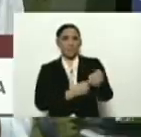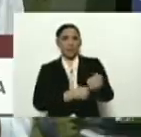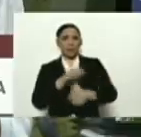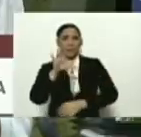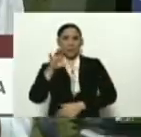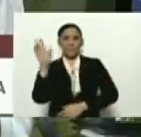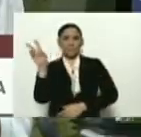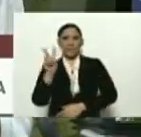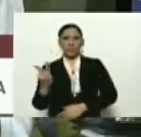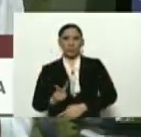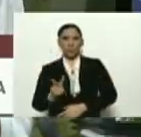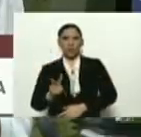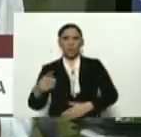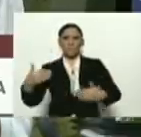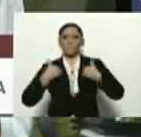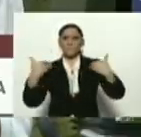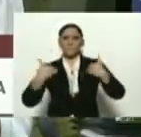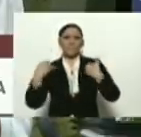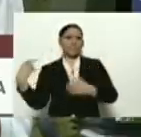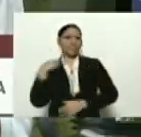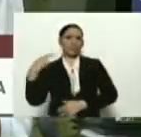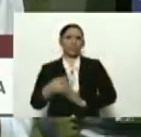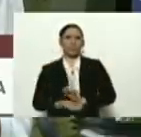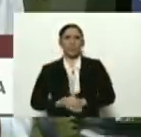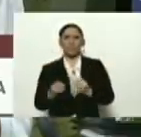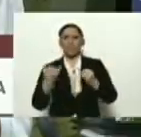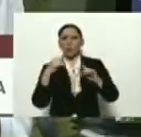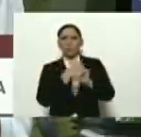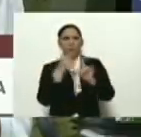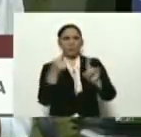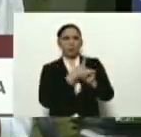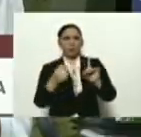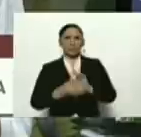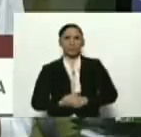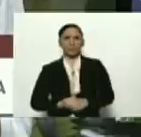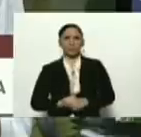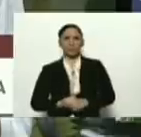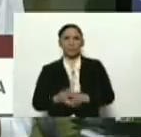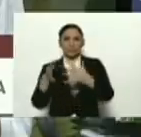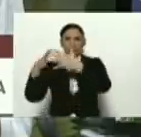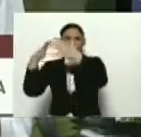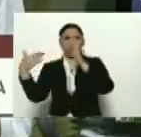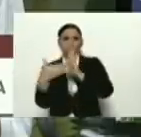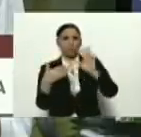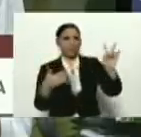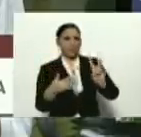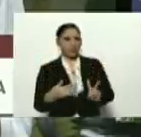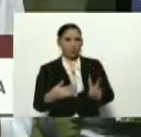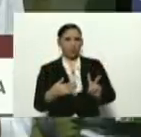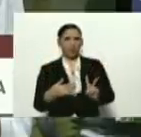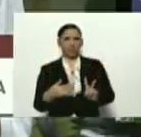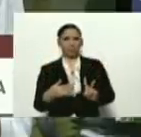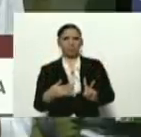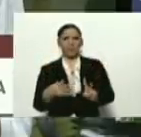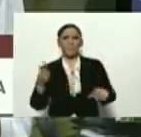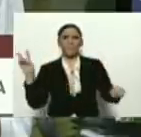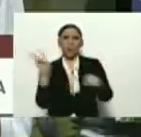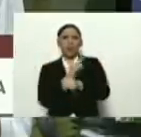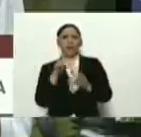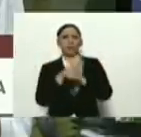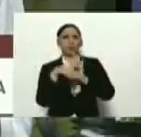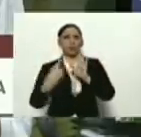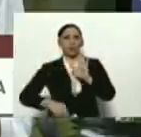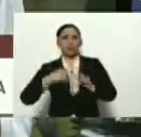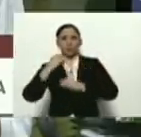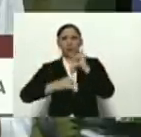venezolana ha sido víctima de múltiples agresiones en contravención de las normas y principios del derecho